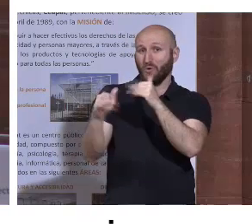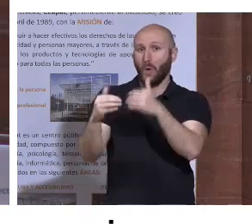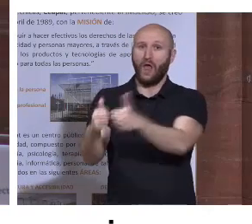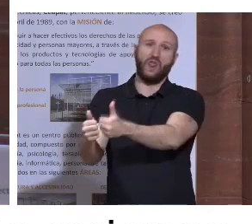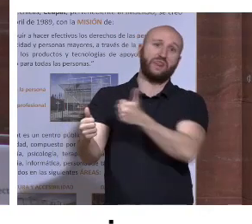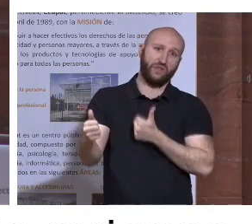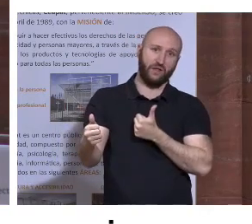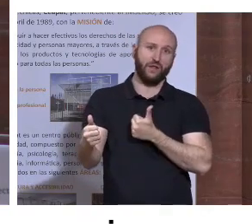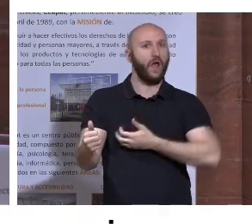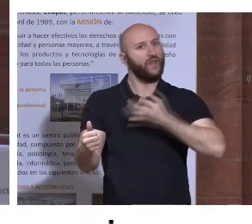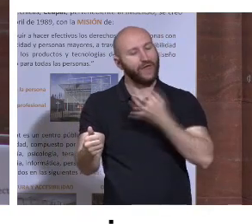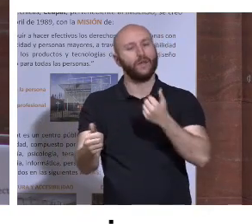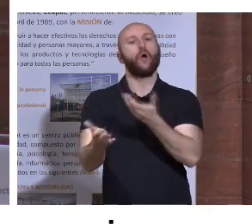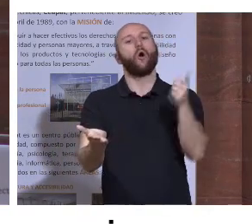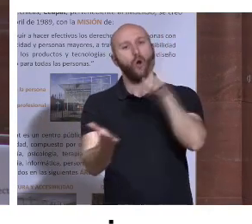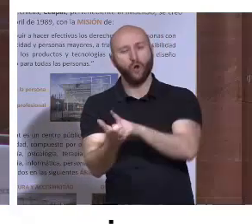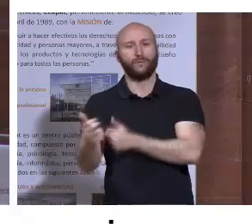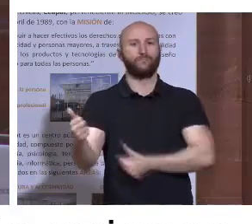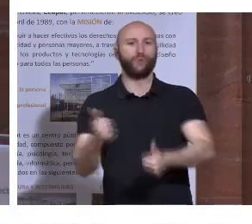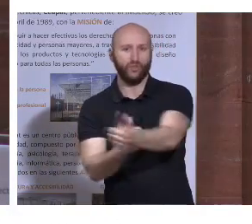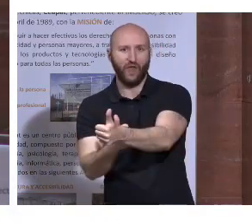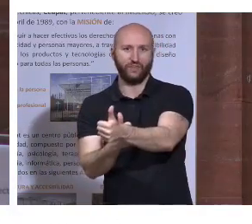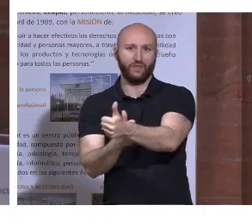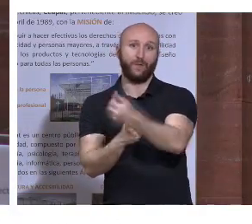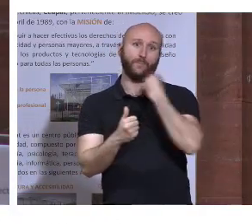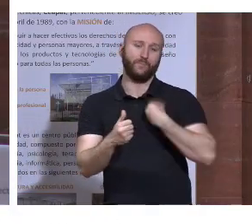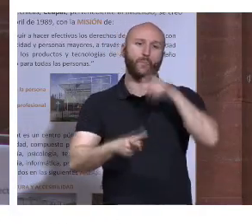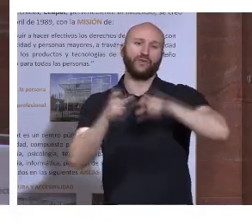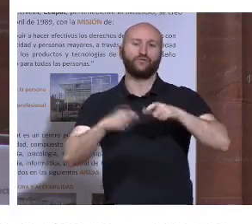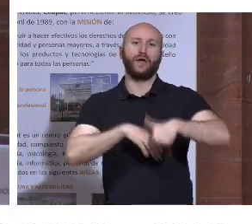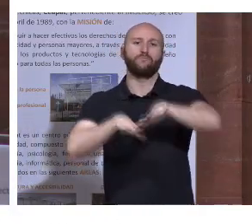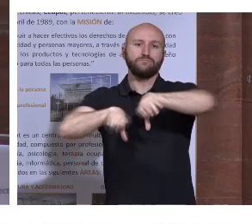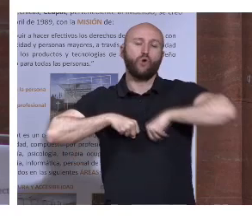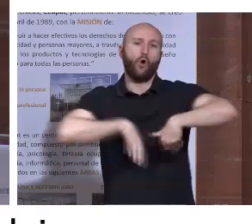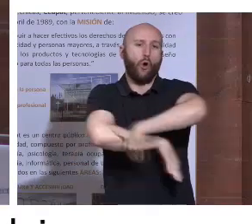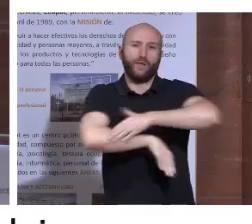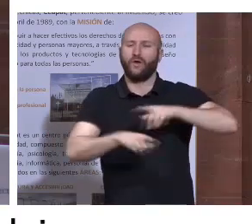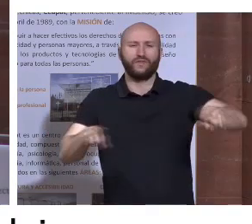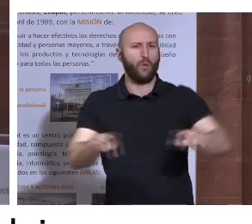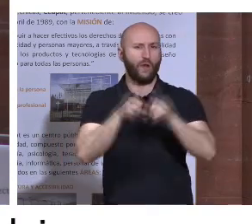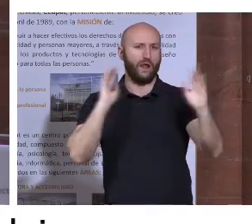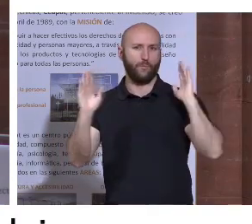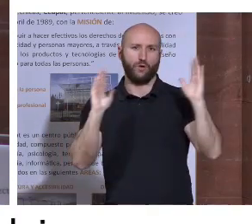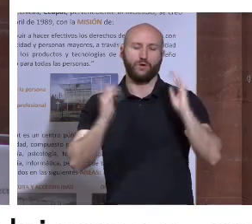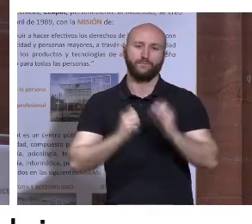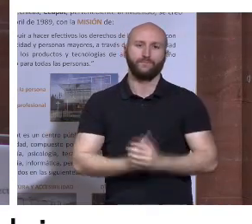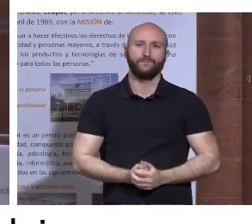recuperar que sean prioridad de los que nos gobiernen en cada momento. Entonces,